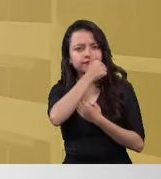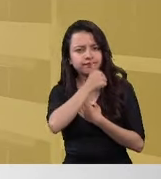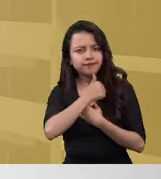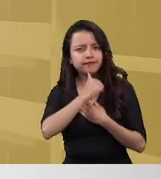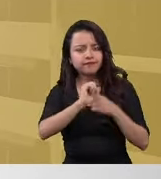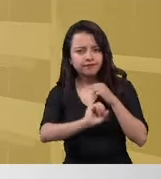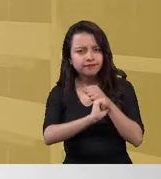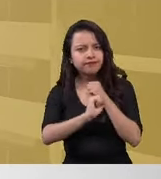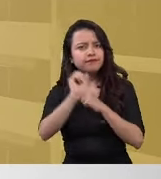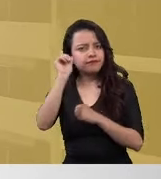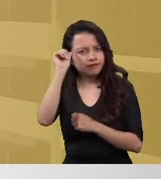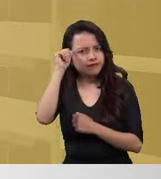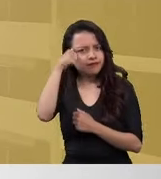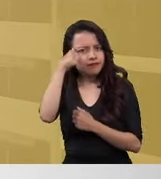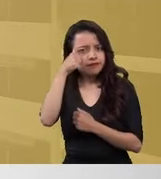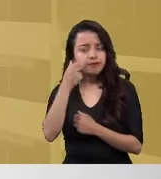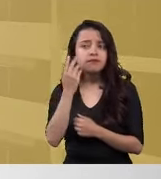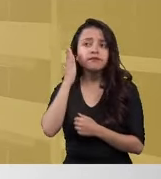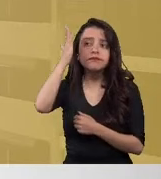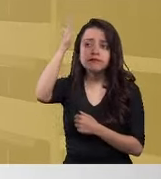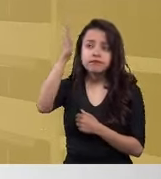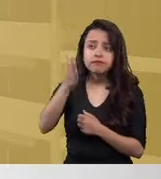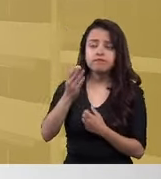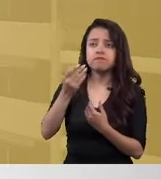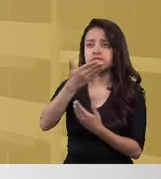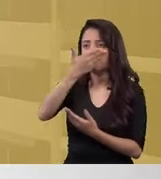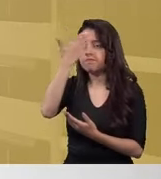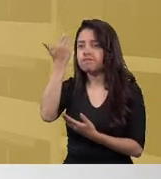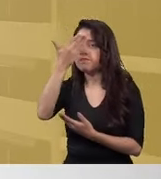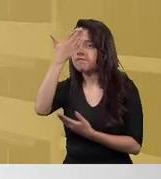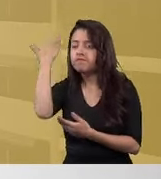Si un día se me empiezan a olvidar las cosas.